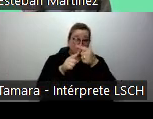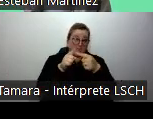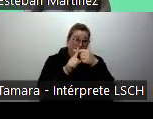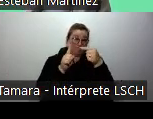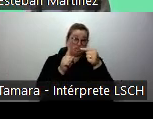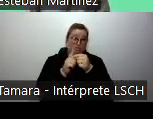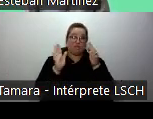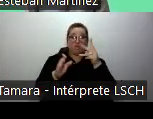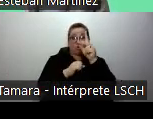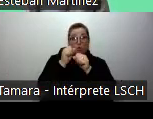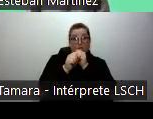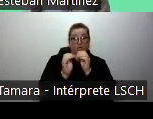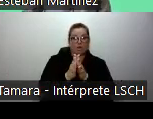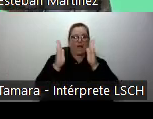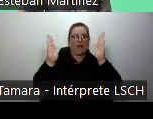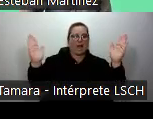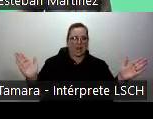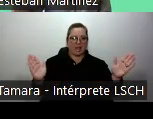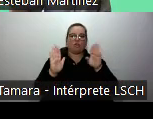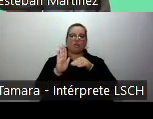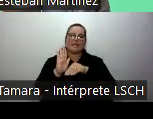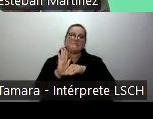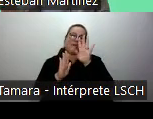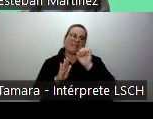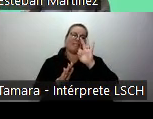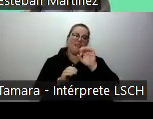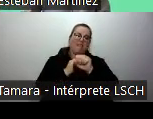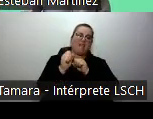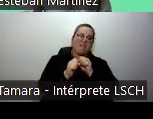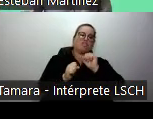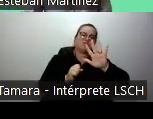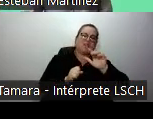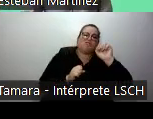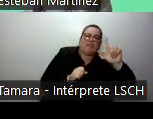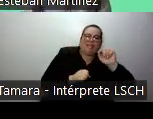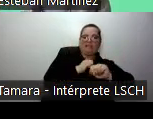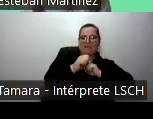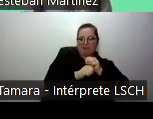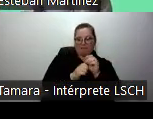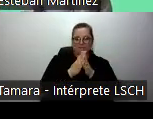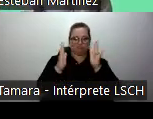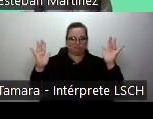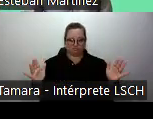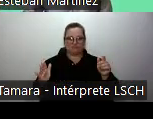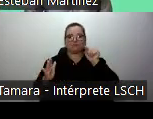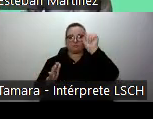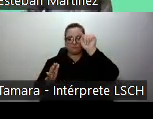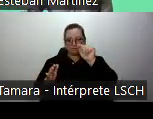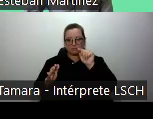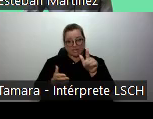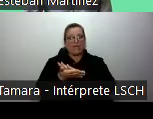similar a 2 años y largo plazo entre 3 5 7 años ya desde ahí vienen todos los